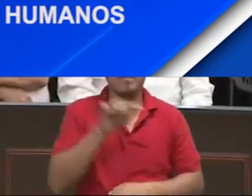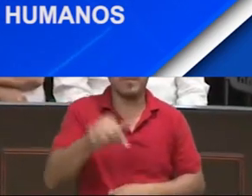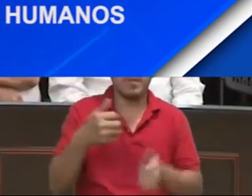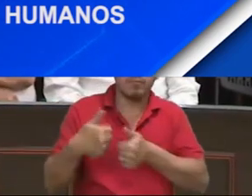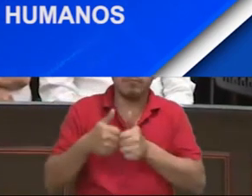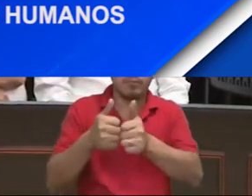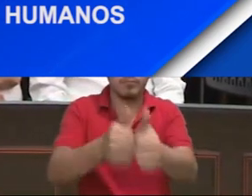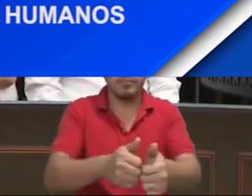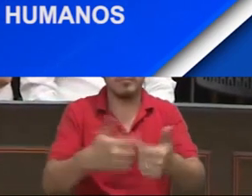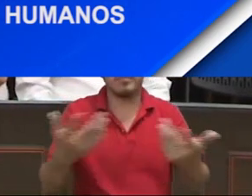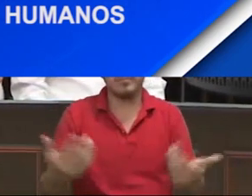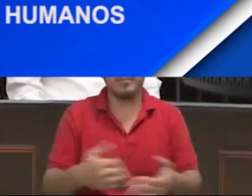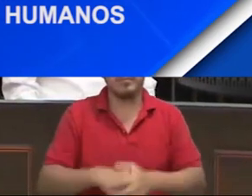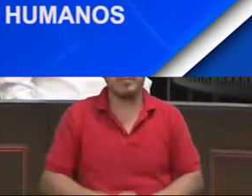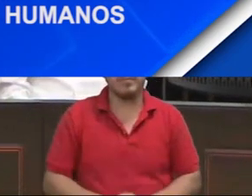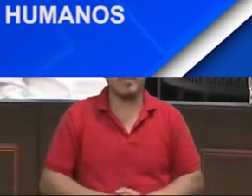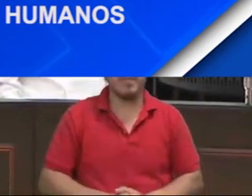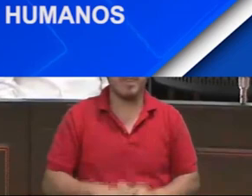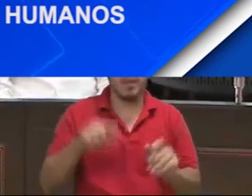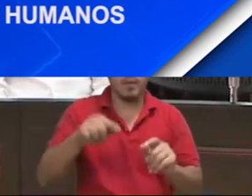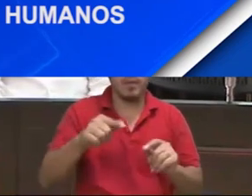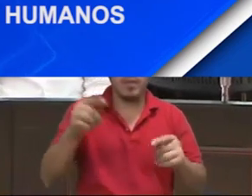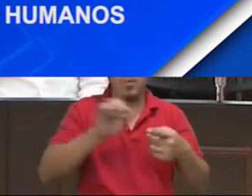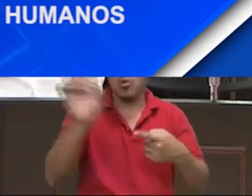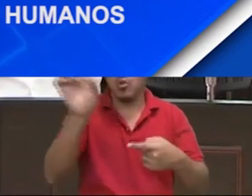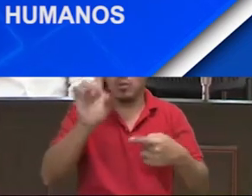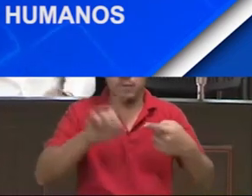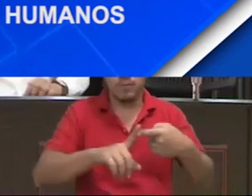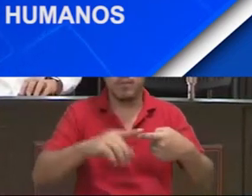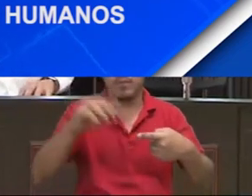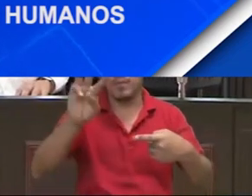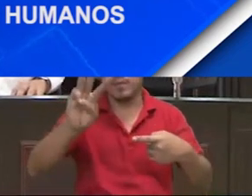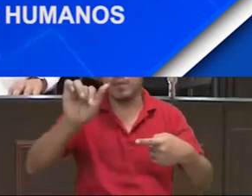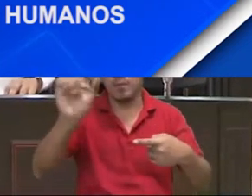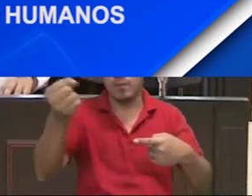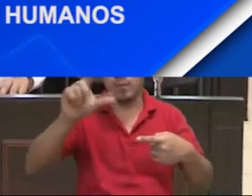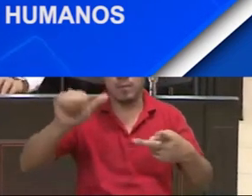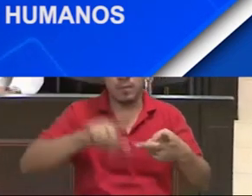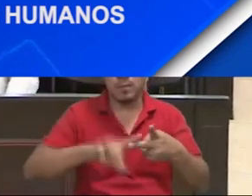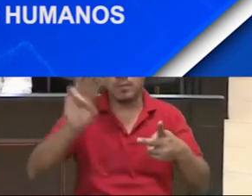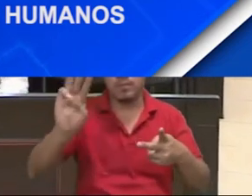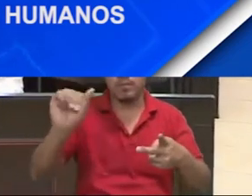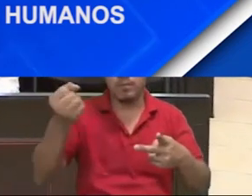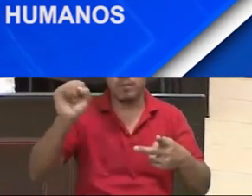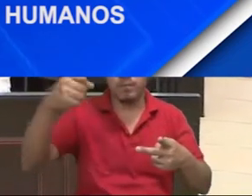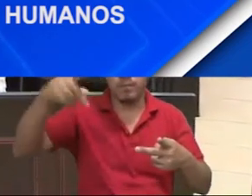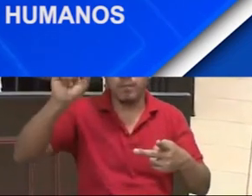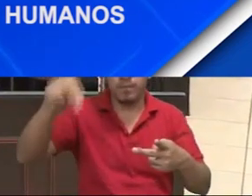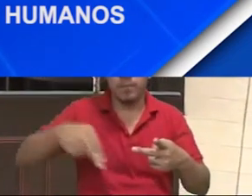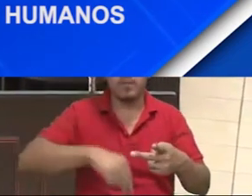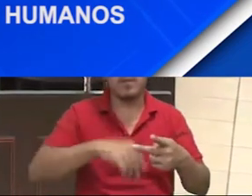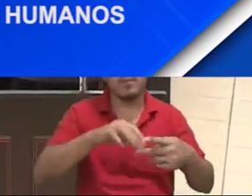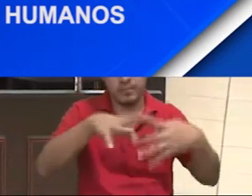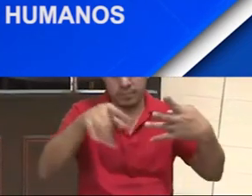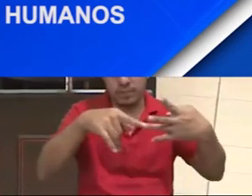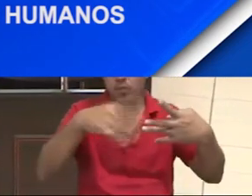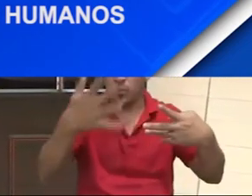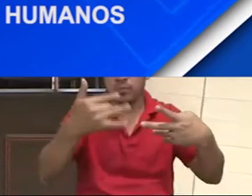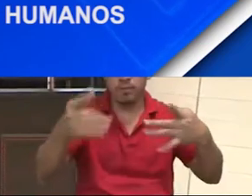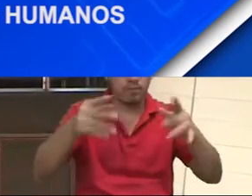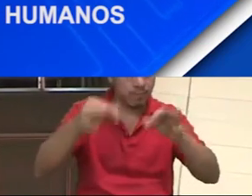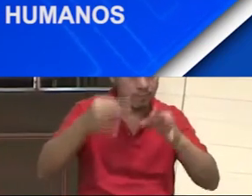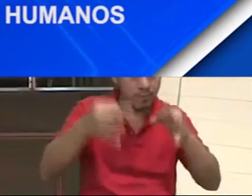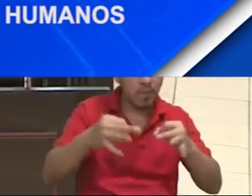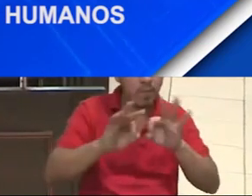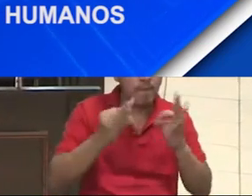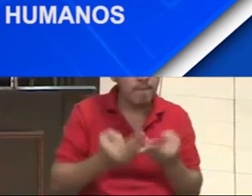Los ejes del Plan de Trabajo 2020-2024 de dicha institución ha sido la promoción de una cultura